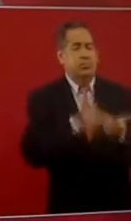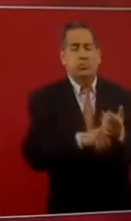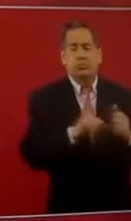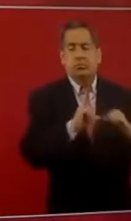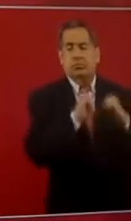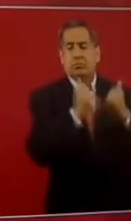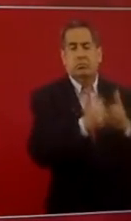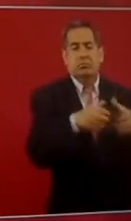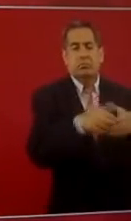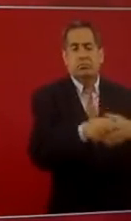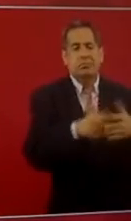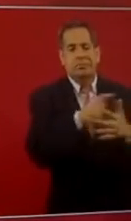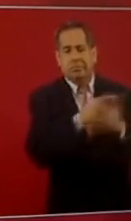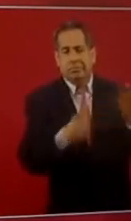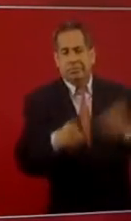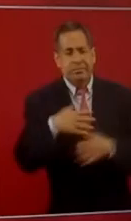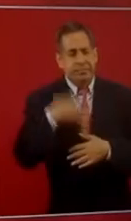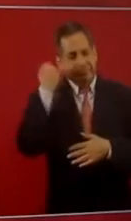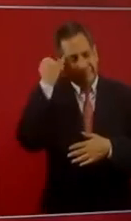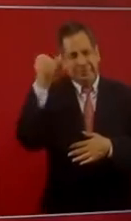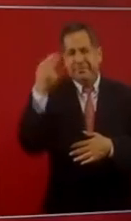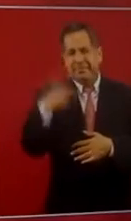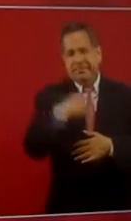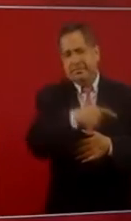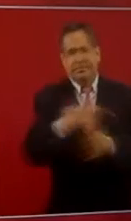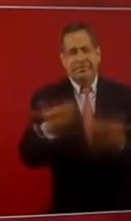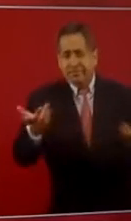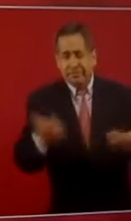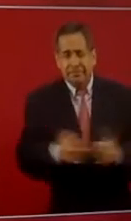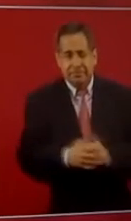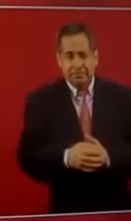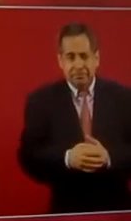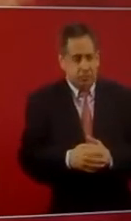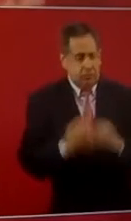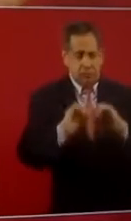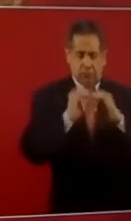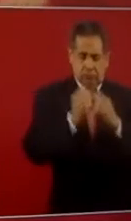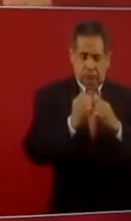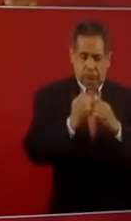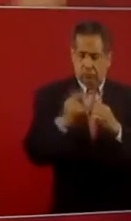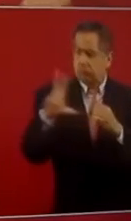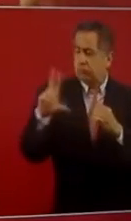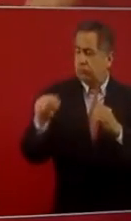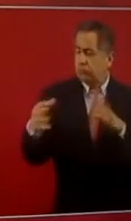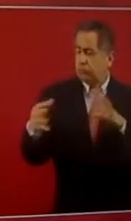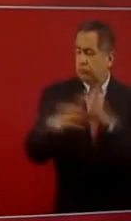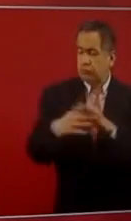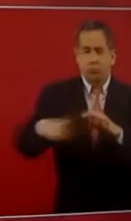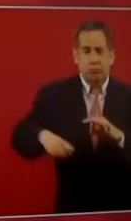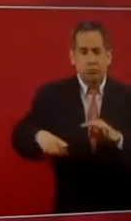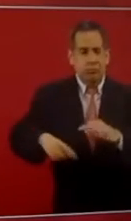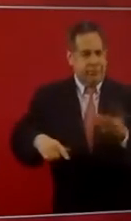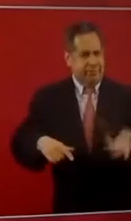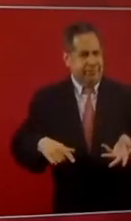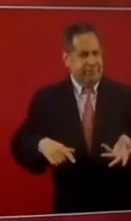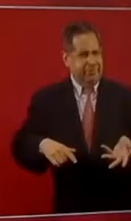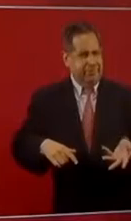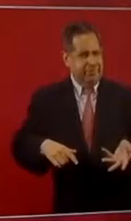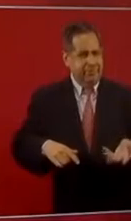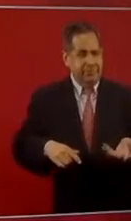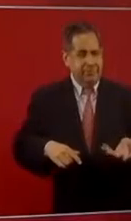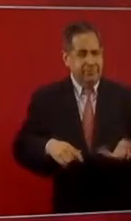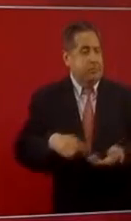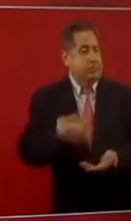los autodefensas. Tras permanecer varios días grave en un hospital, se reintegró a la lucha armada que inició en